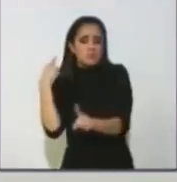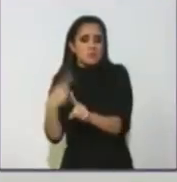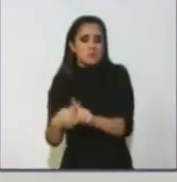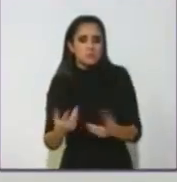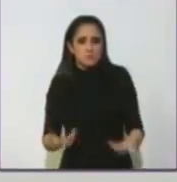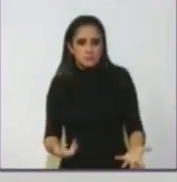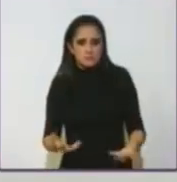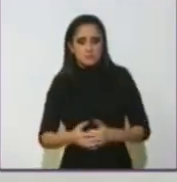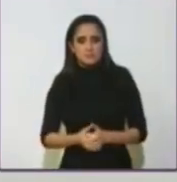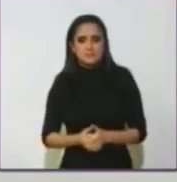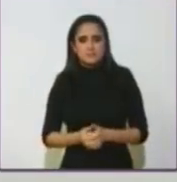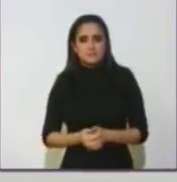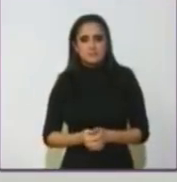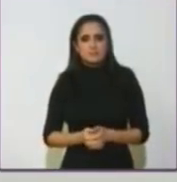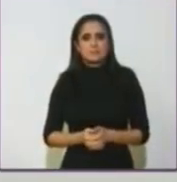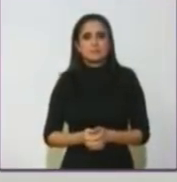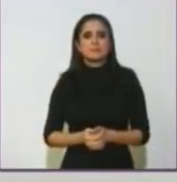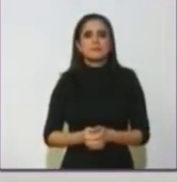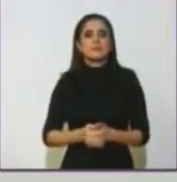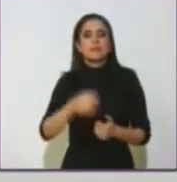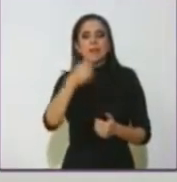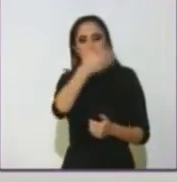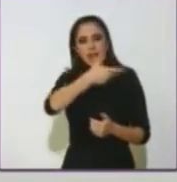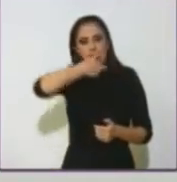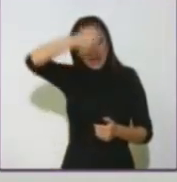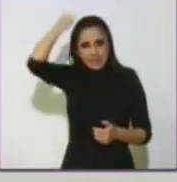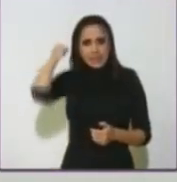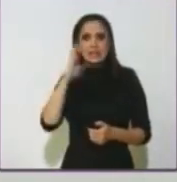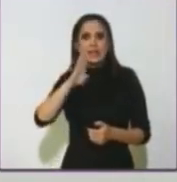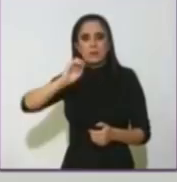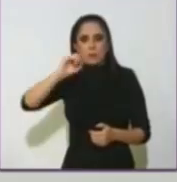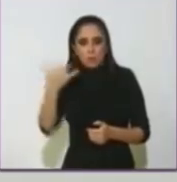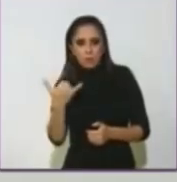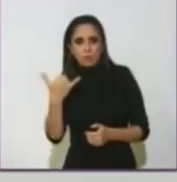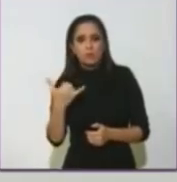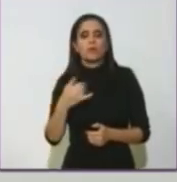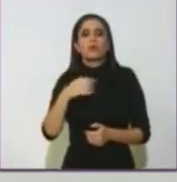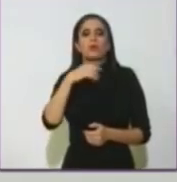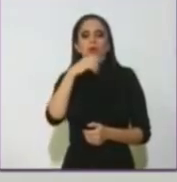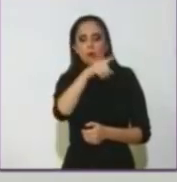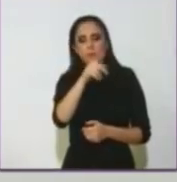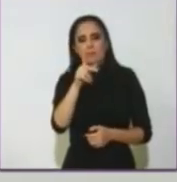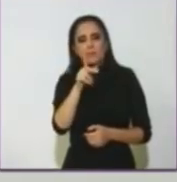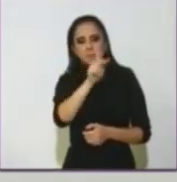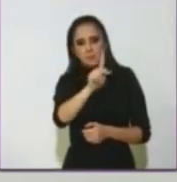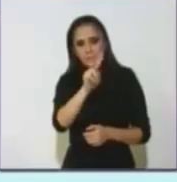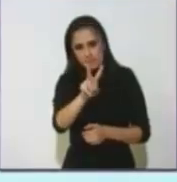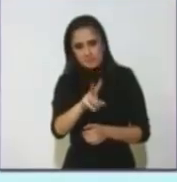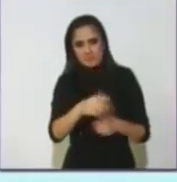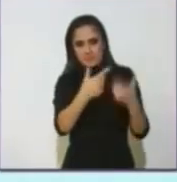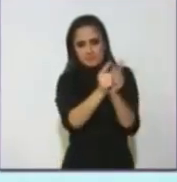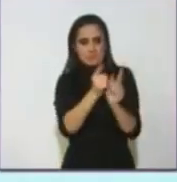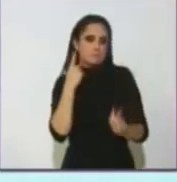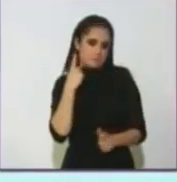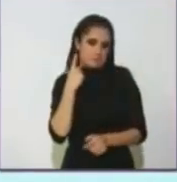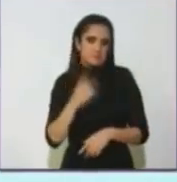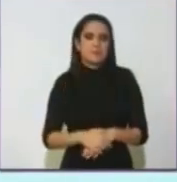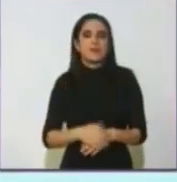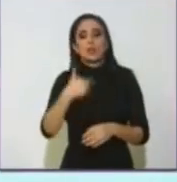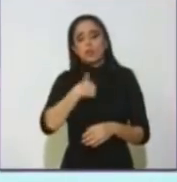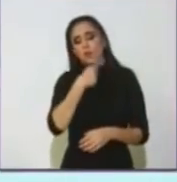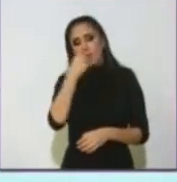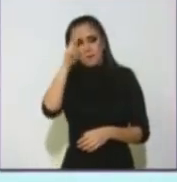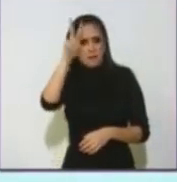candidata mariana boy seguridad y justicia hasta un minuto partido verde ecologista de méxico adelante mariana ello quiere decir que es